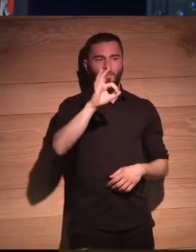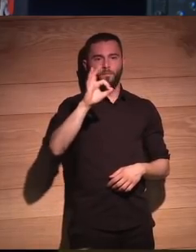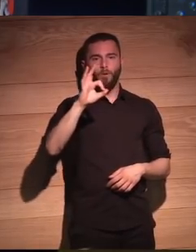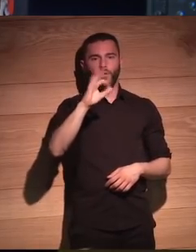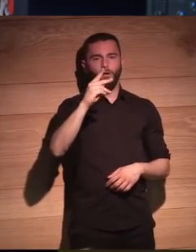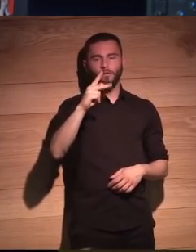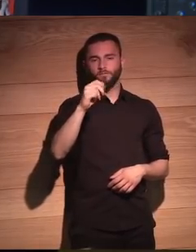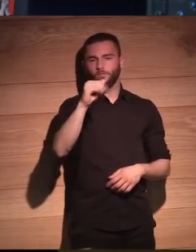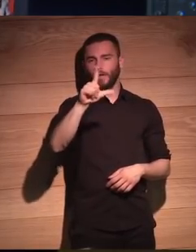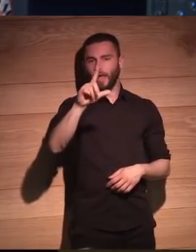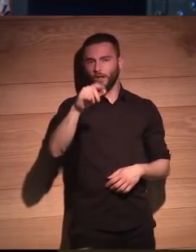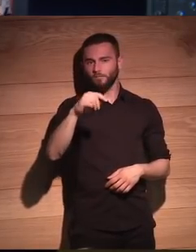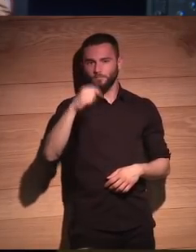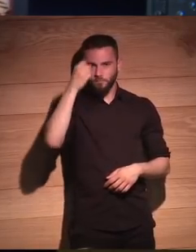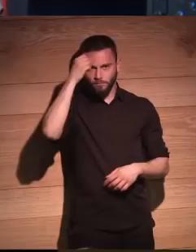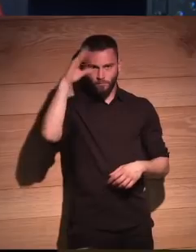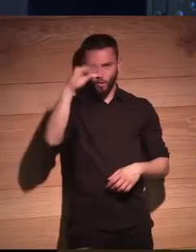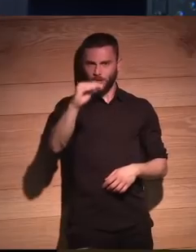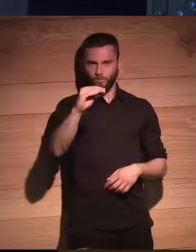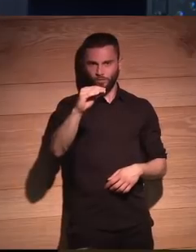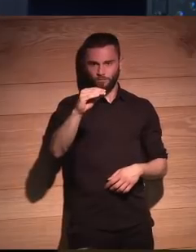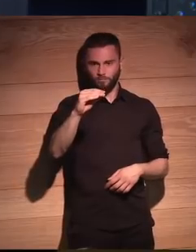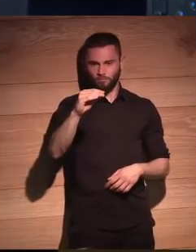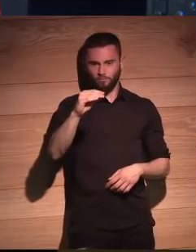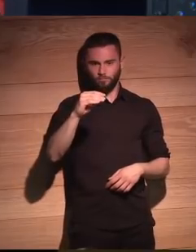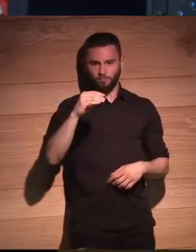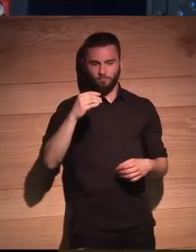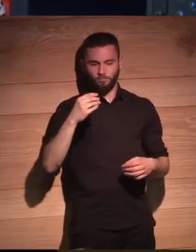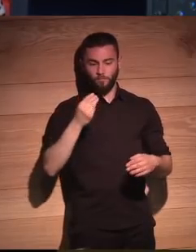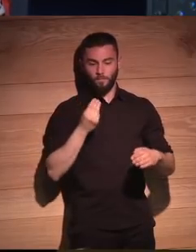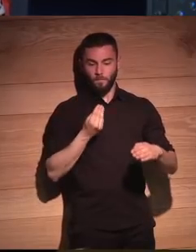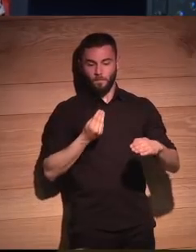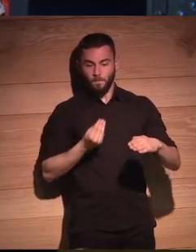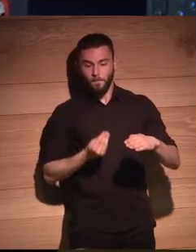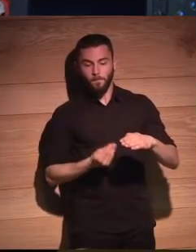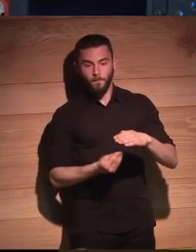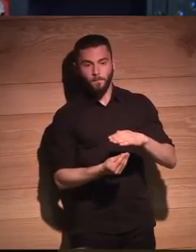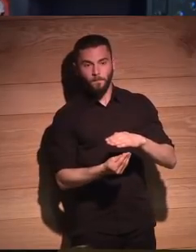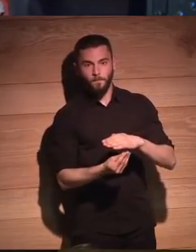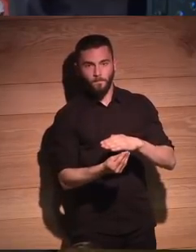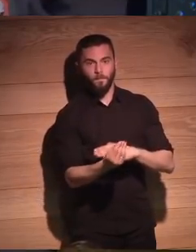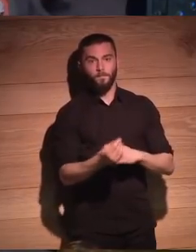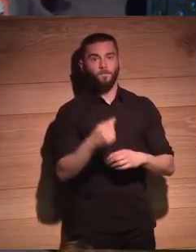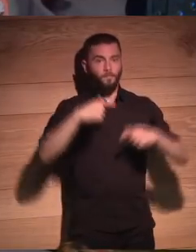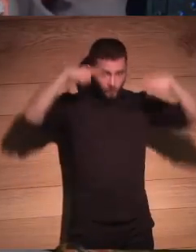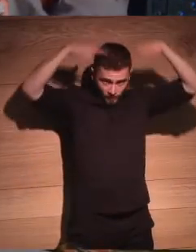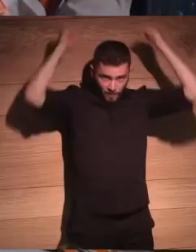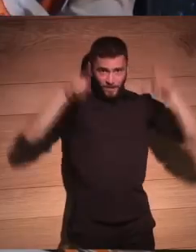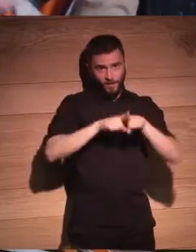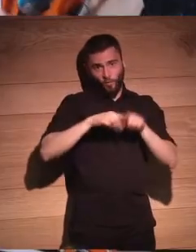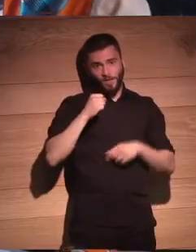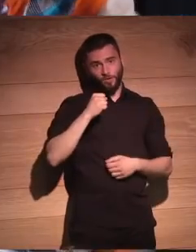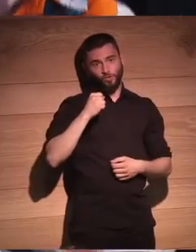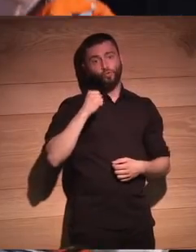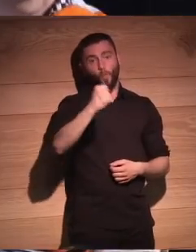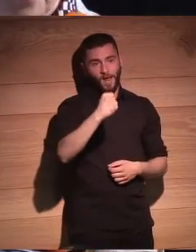listo. Básicamente, quiero decir, Fantástico. está naciendo el fenómeno Batman como superhéroe, lo mismo que Superman se están